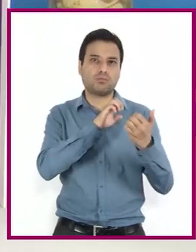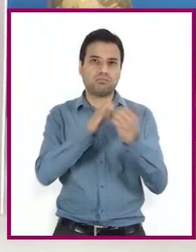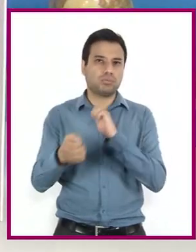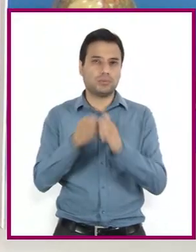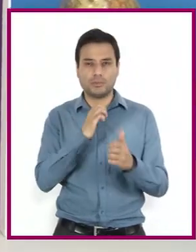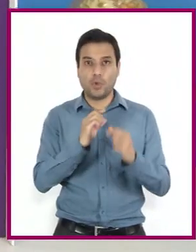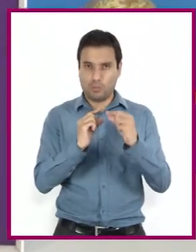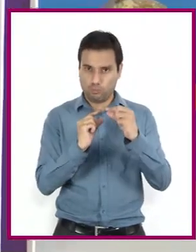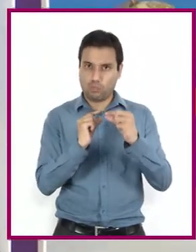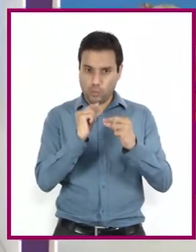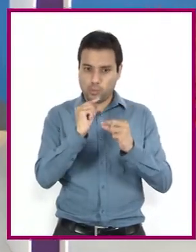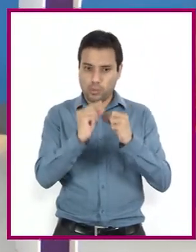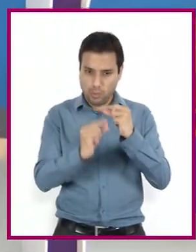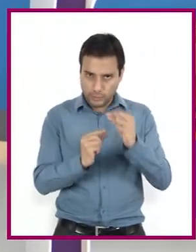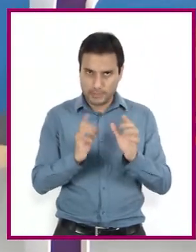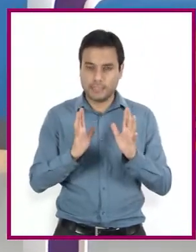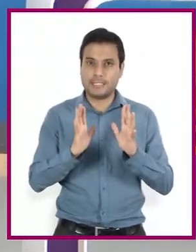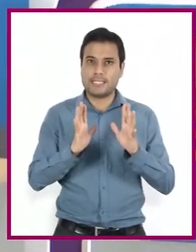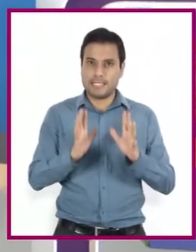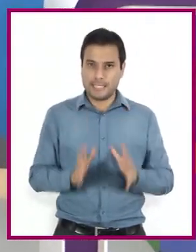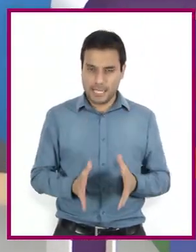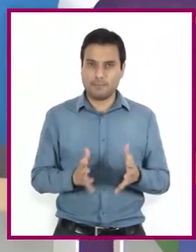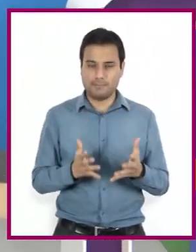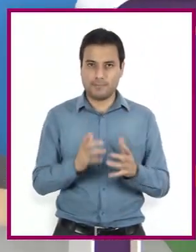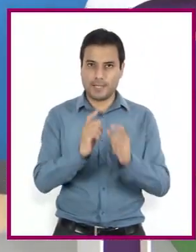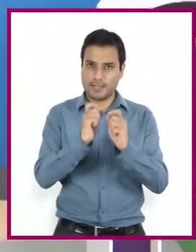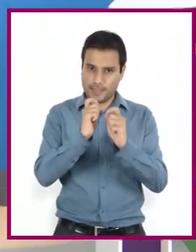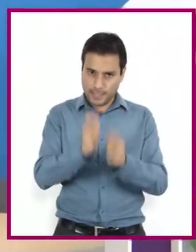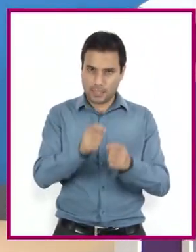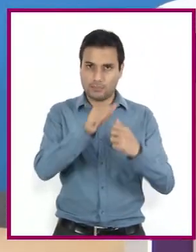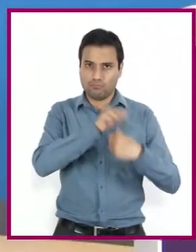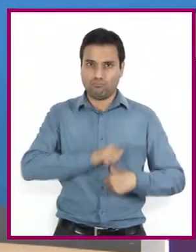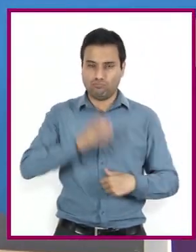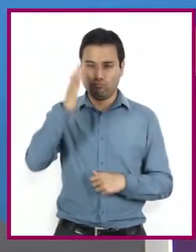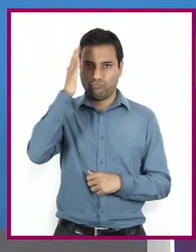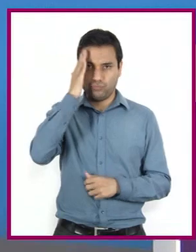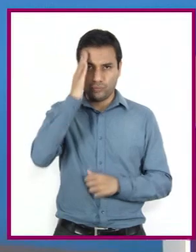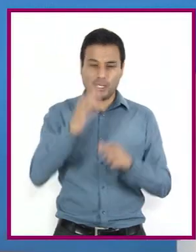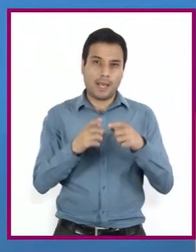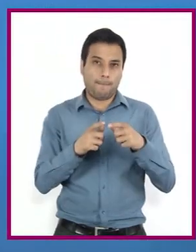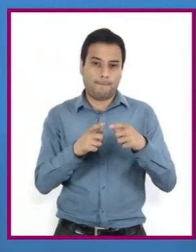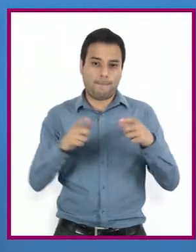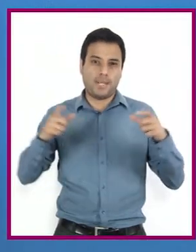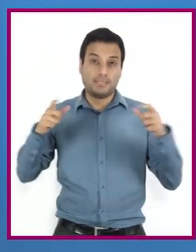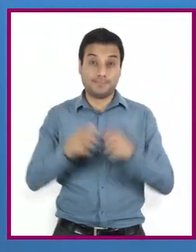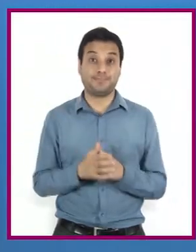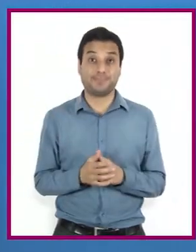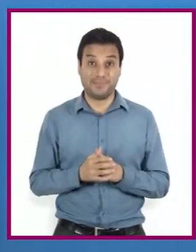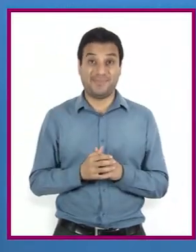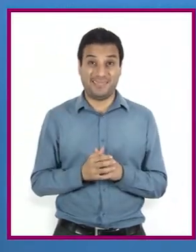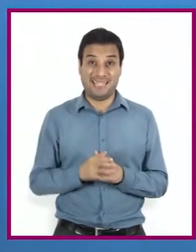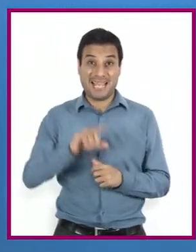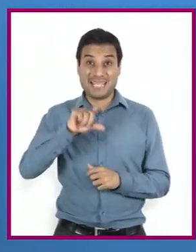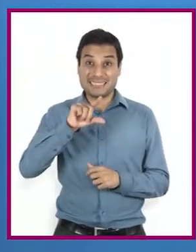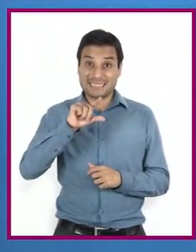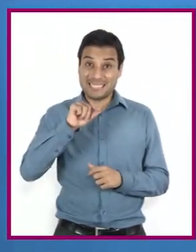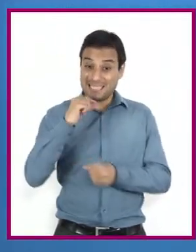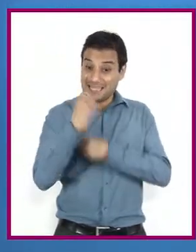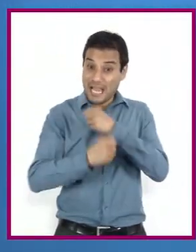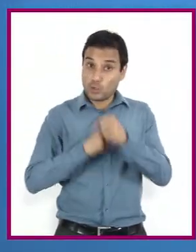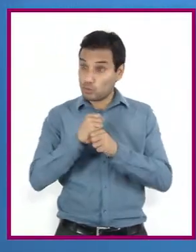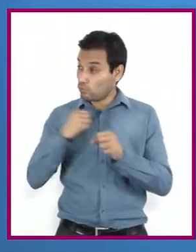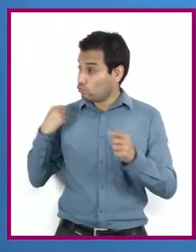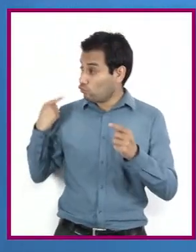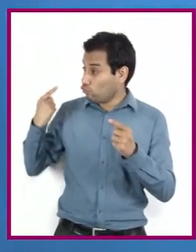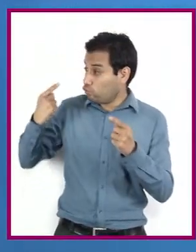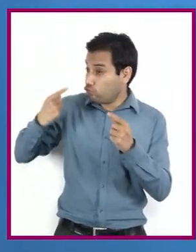vez mayores espacios en los cargos de representación. En este contexto, por primera vez en 70 años, el